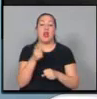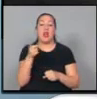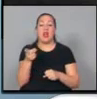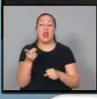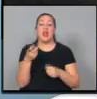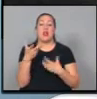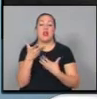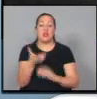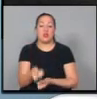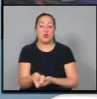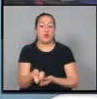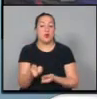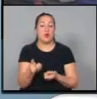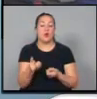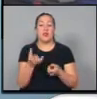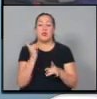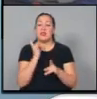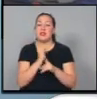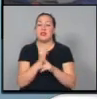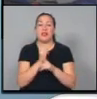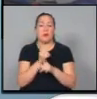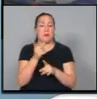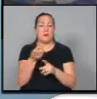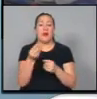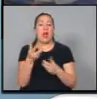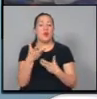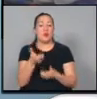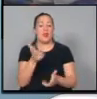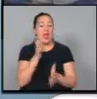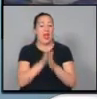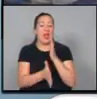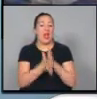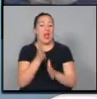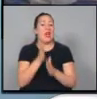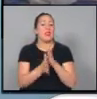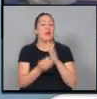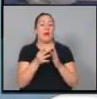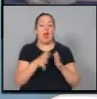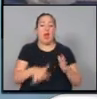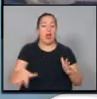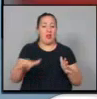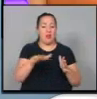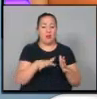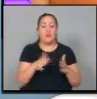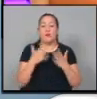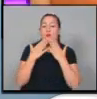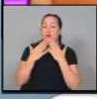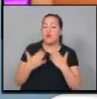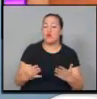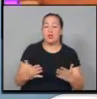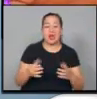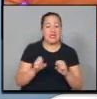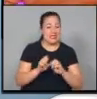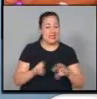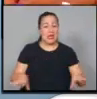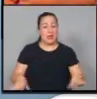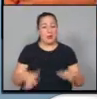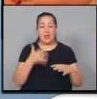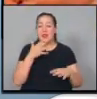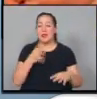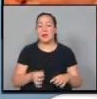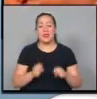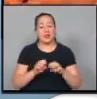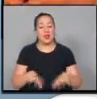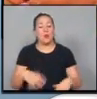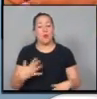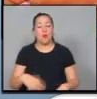solidario. Totalmente gratis para toda una comunidad. Bueno, muchas gracias, Viviana. Tremendo, realmente tremendo y muy doloroso en